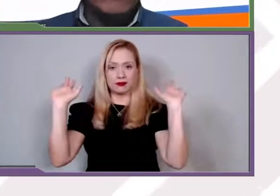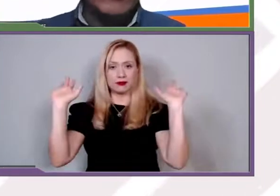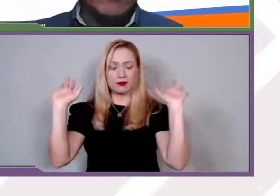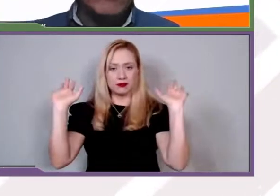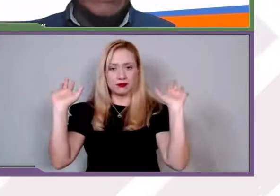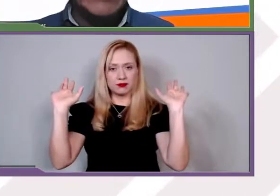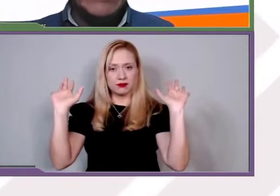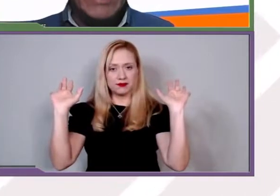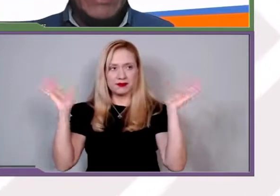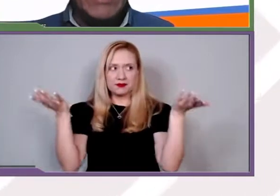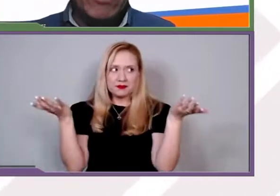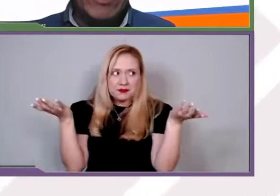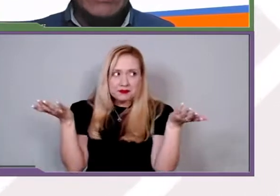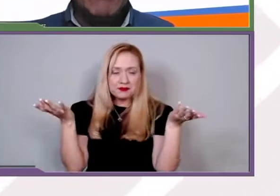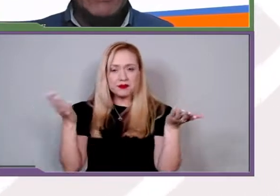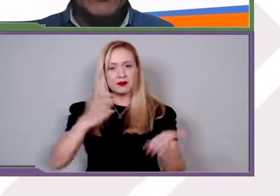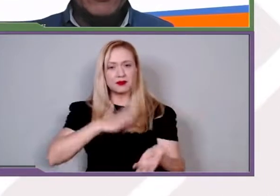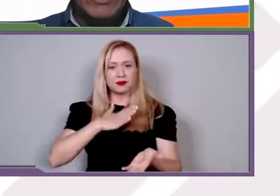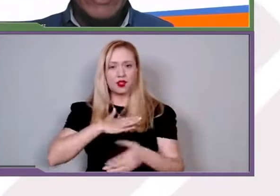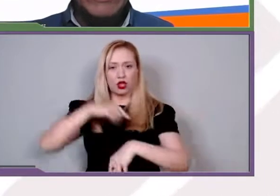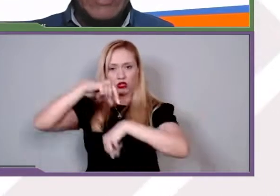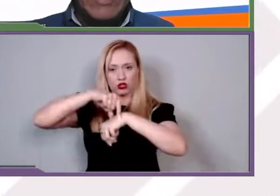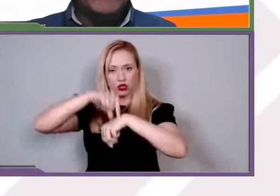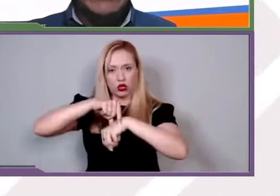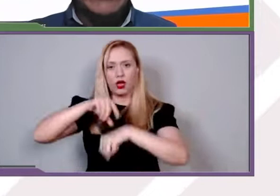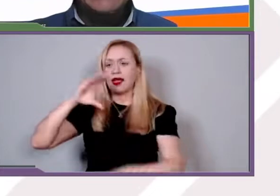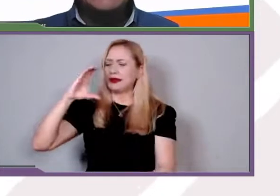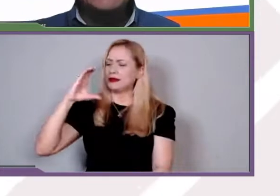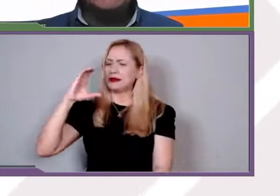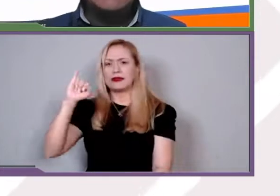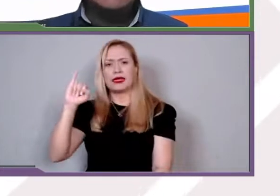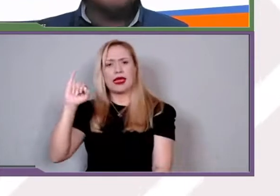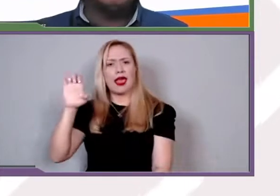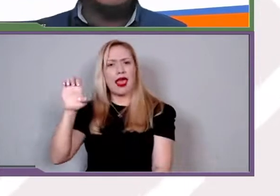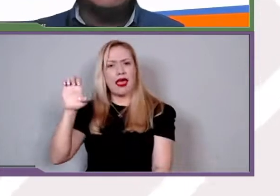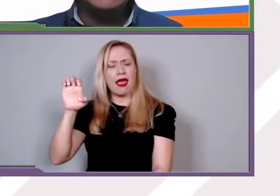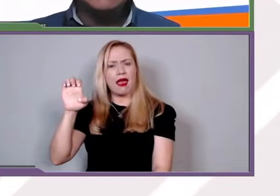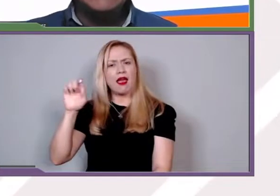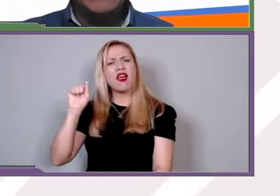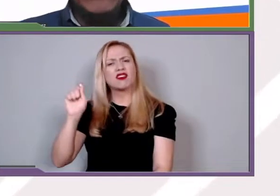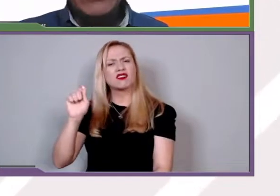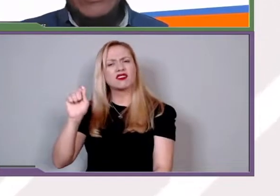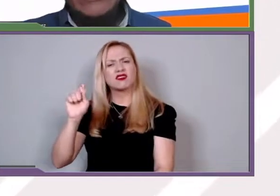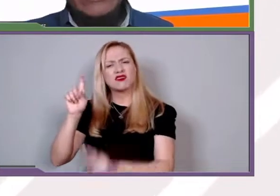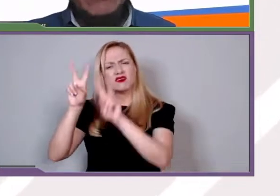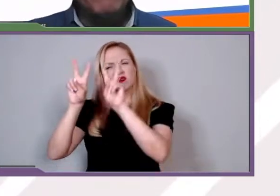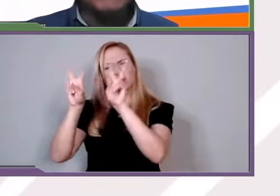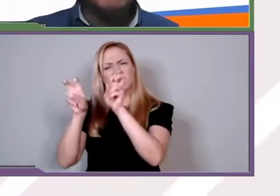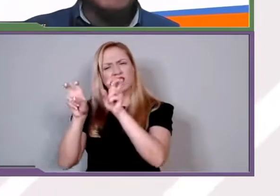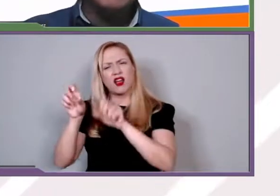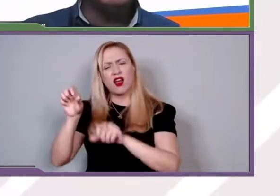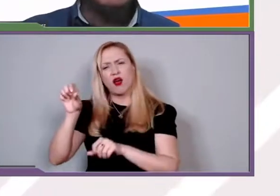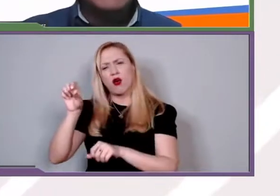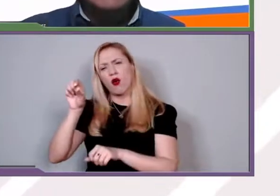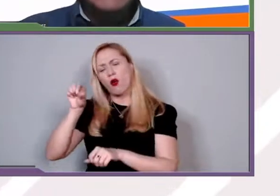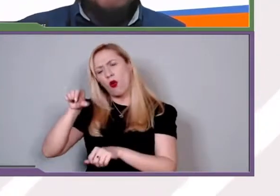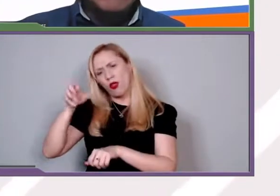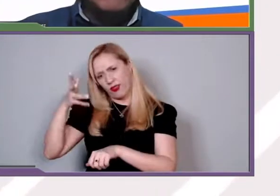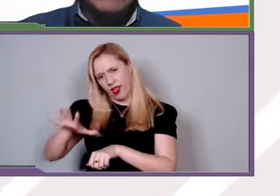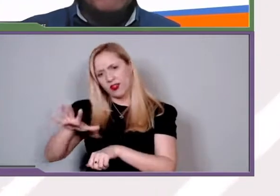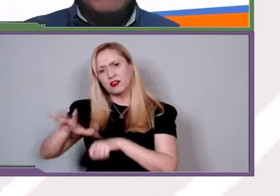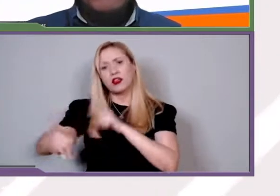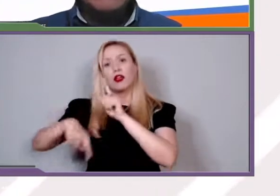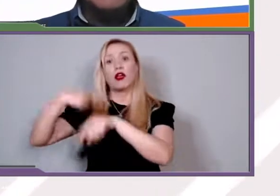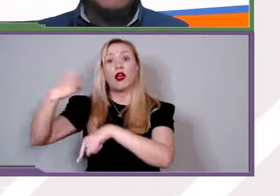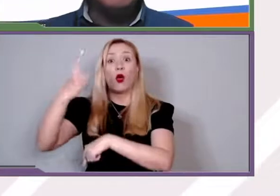clínica conocemos el CIE, que hoy es la versión 10, donde quieren incluir esta parte en el CIE 11, que saldrá el próximo año. Sin